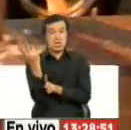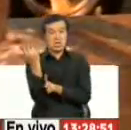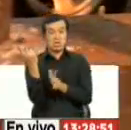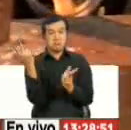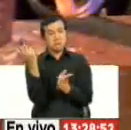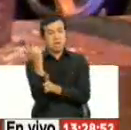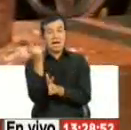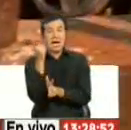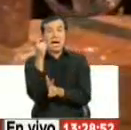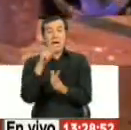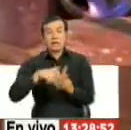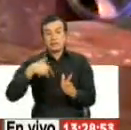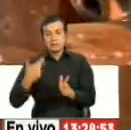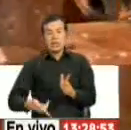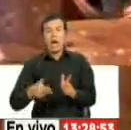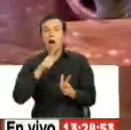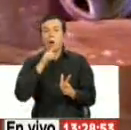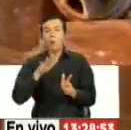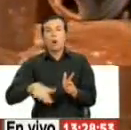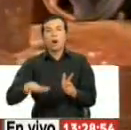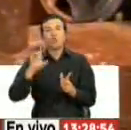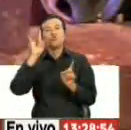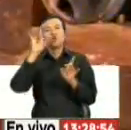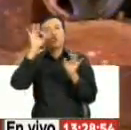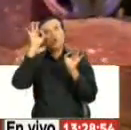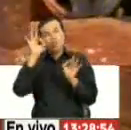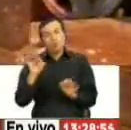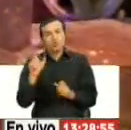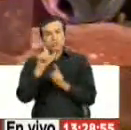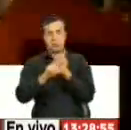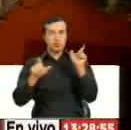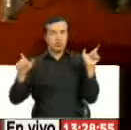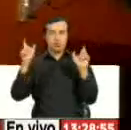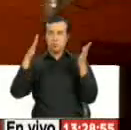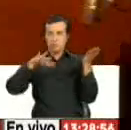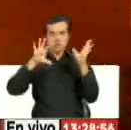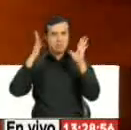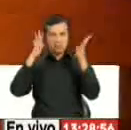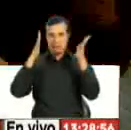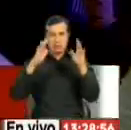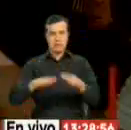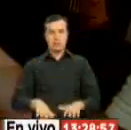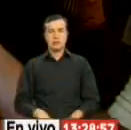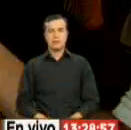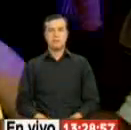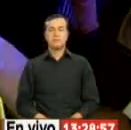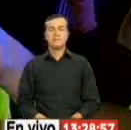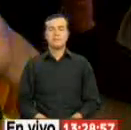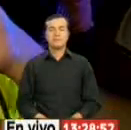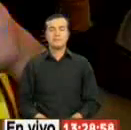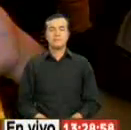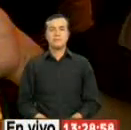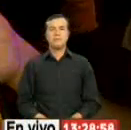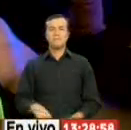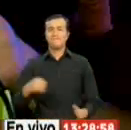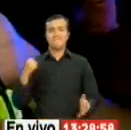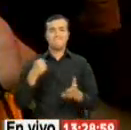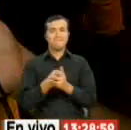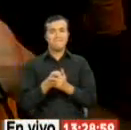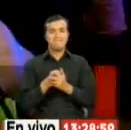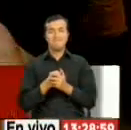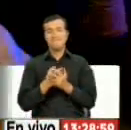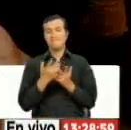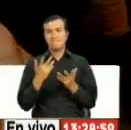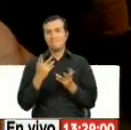al borde del estero afortunadamente no se registraron víctimas tenemos un accidente la tipología